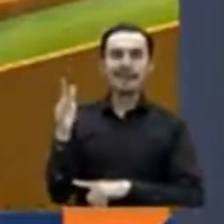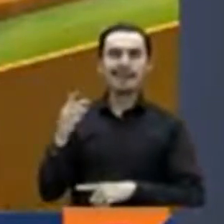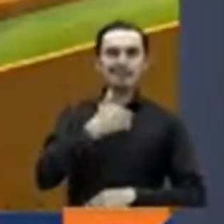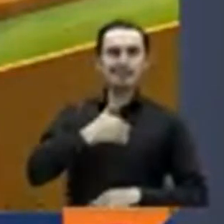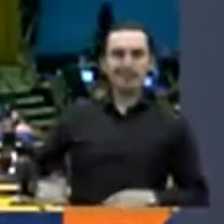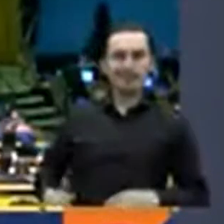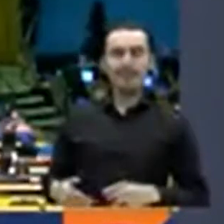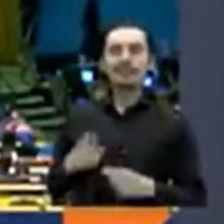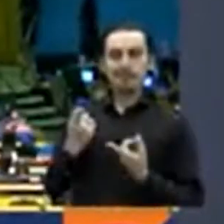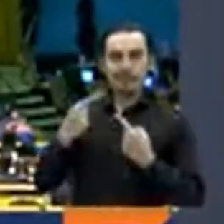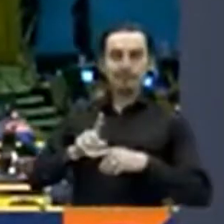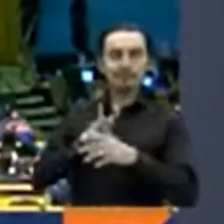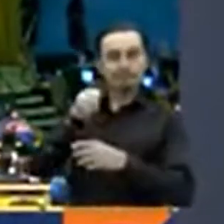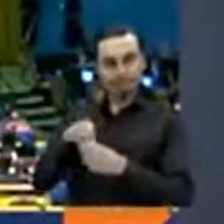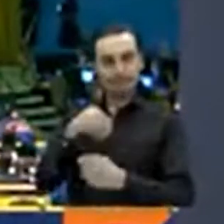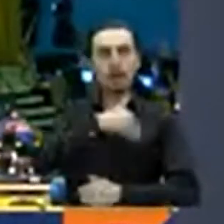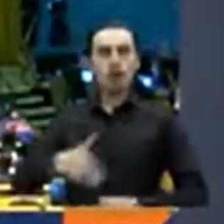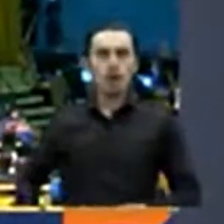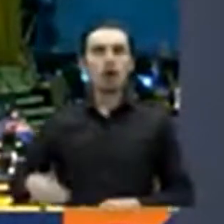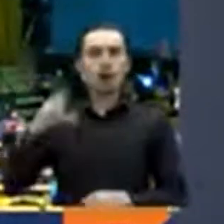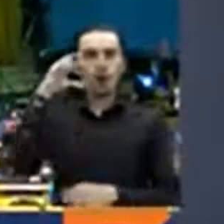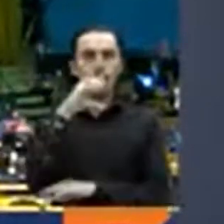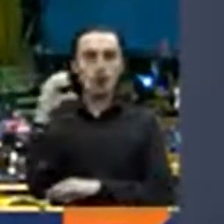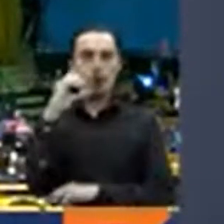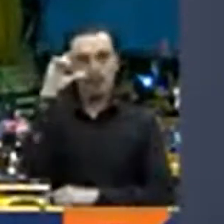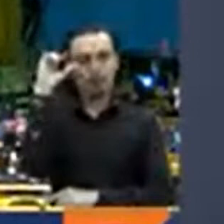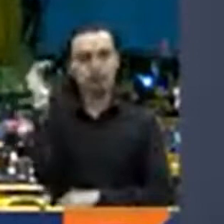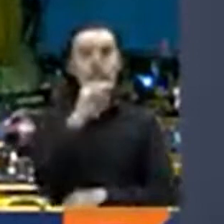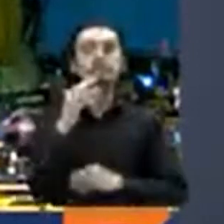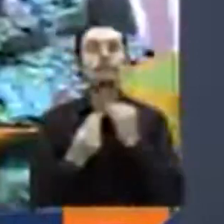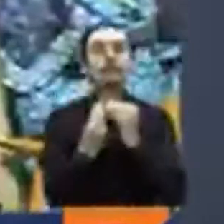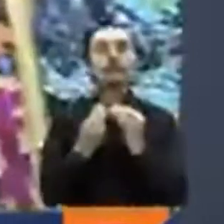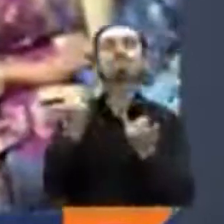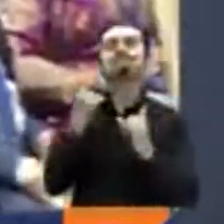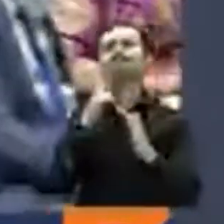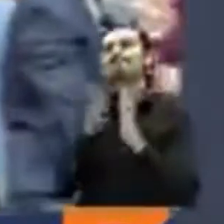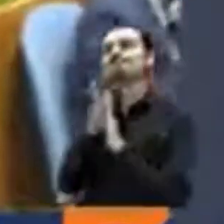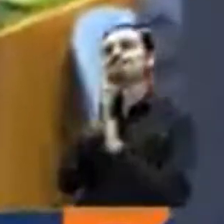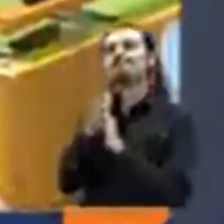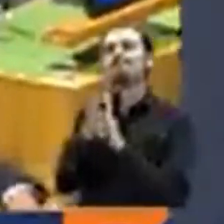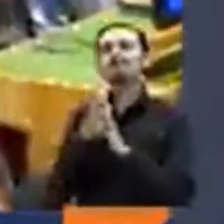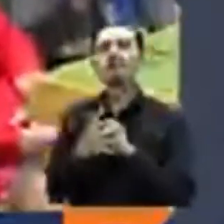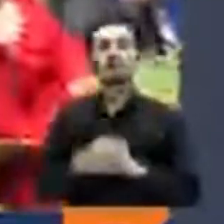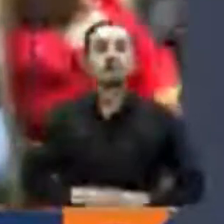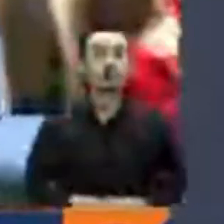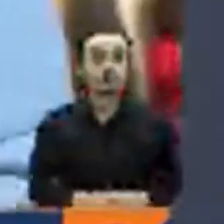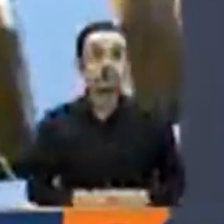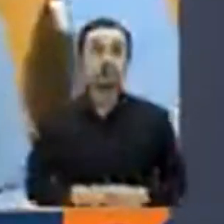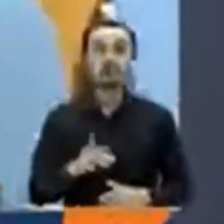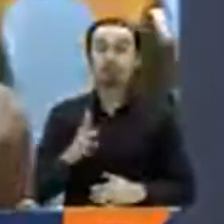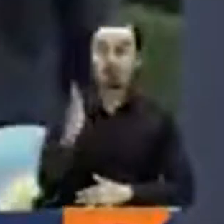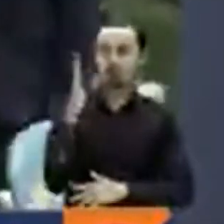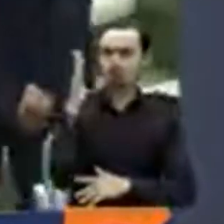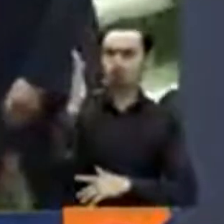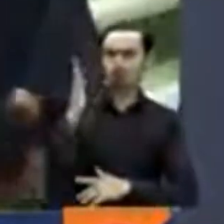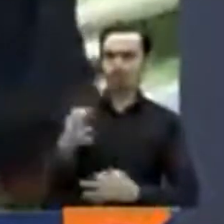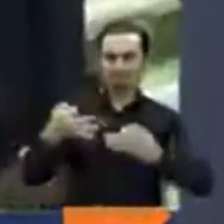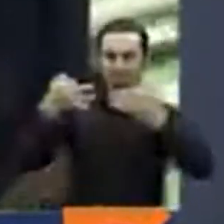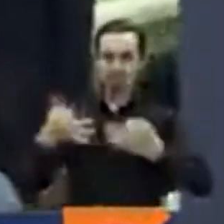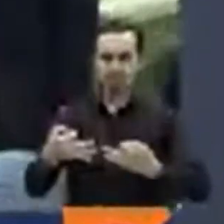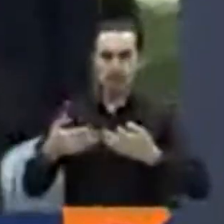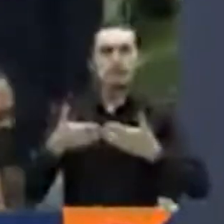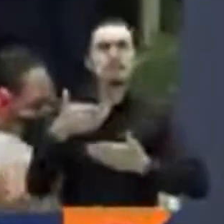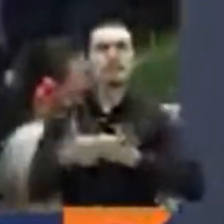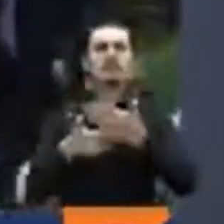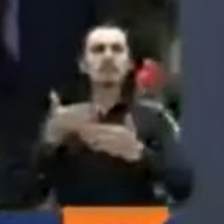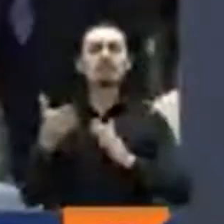el presidente colombiano Gustavo Petro, que ha intervenido en 5ª posición con un discurso muy potente, muy poderoso,